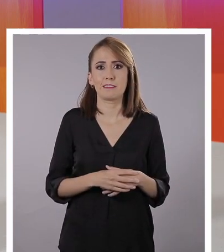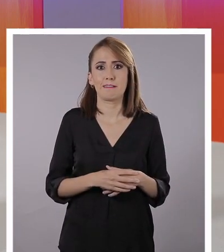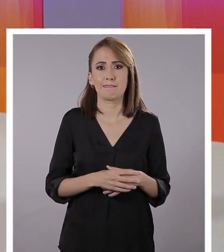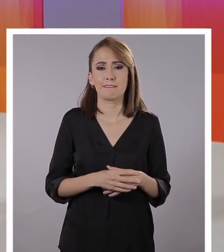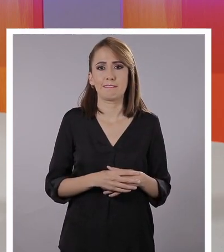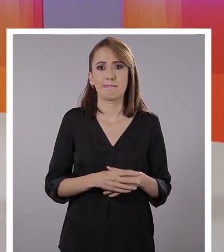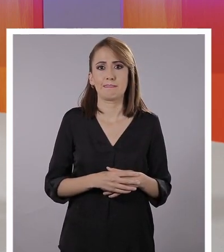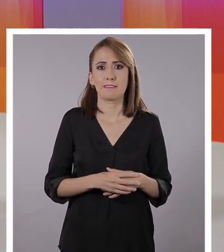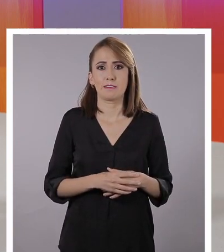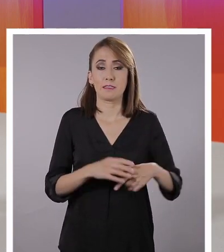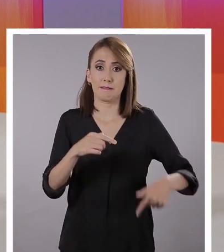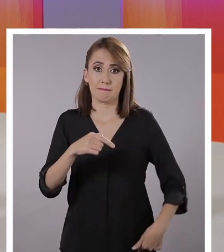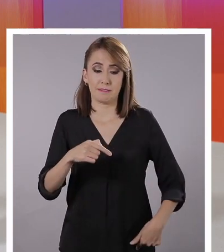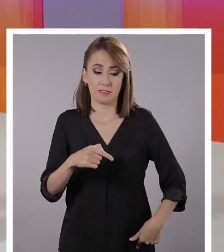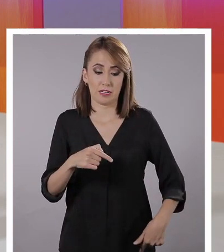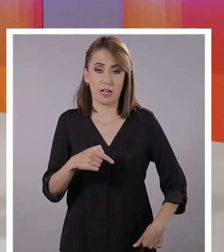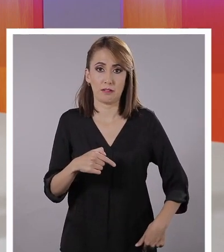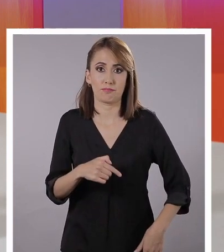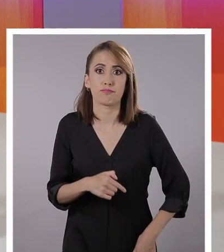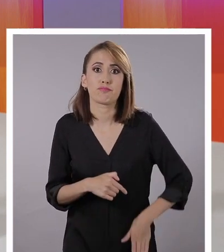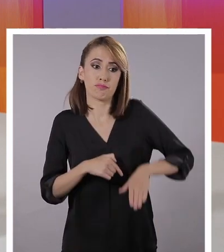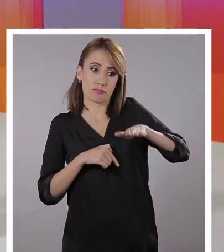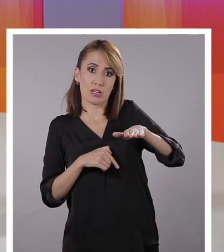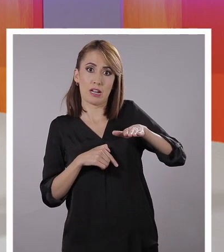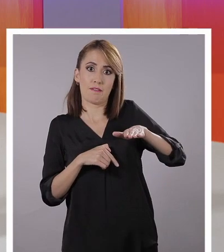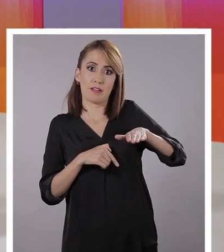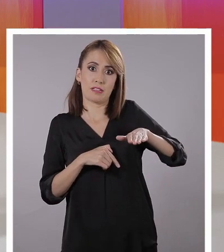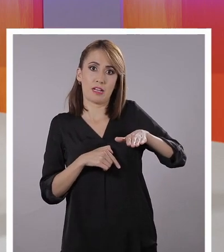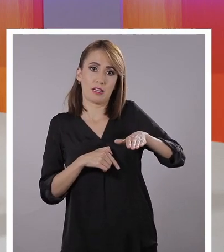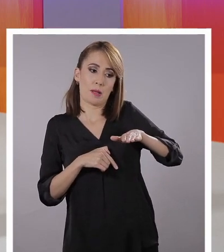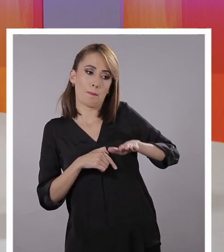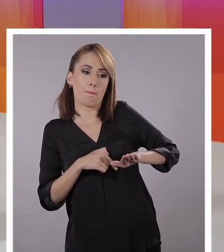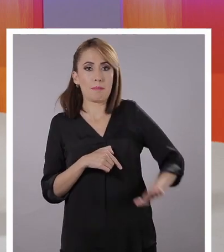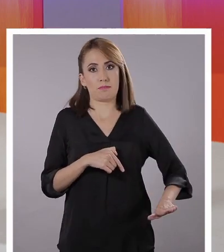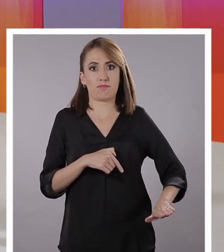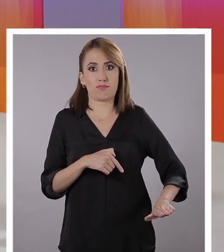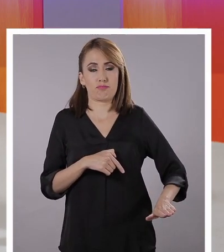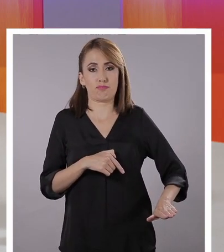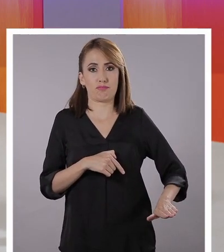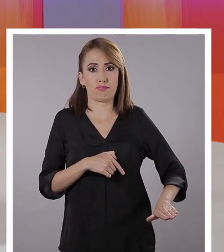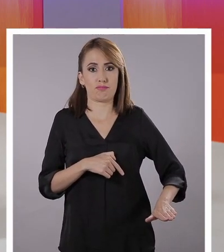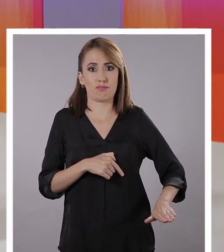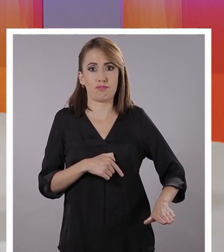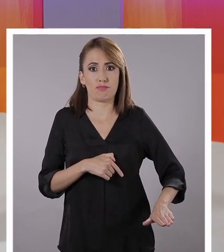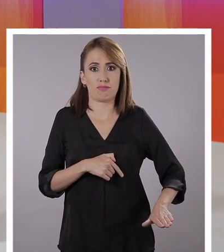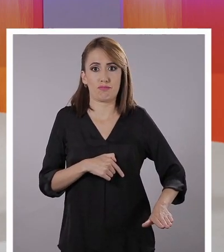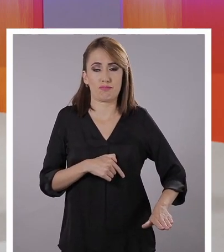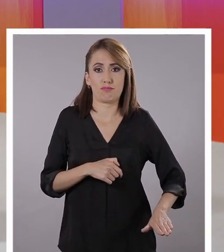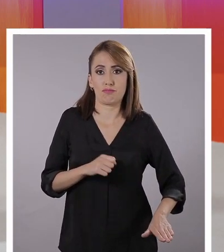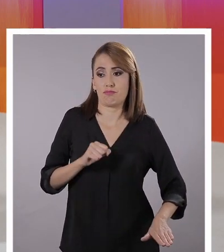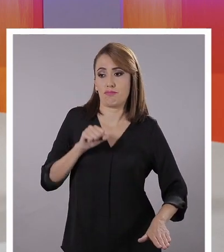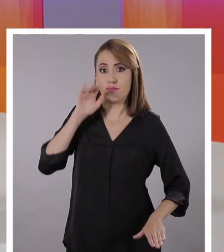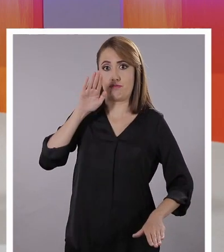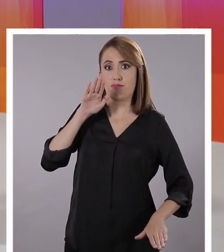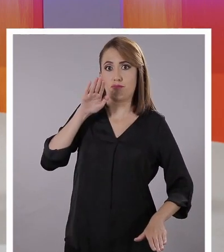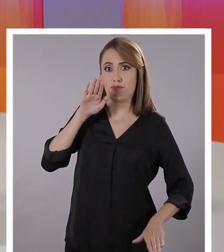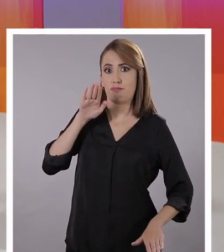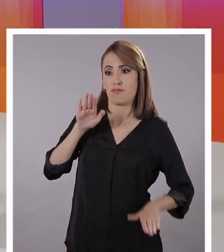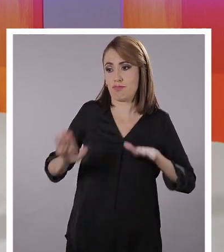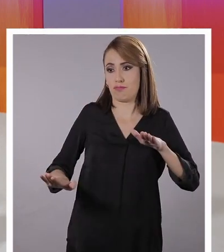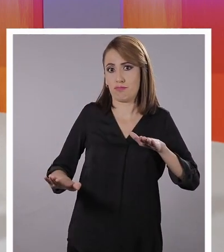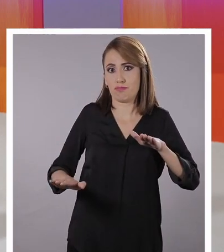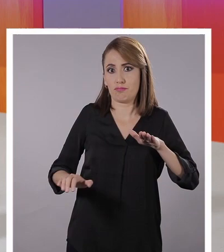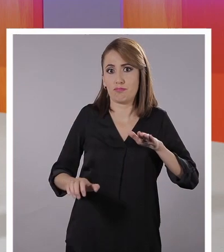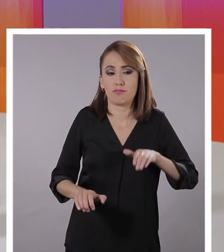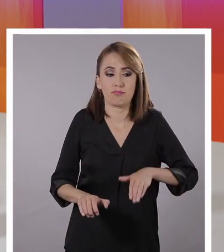primero esta pierna. Ajá. Y hacia un costado. Ok. Luego, hacia el otro costado. Hacia el otro. Ahora,